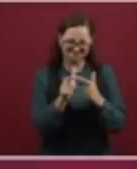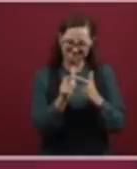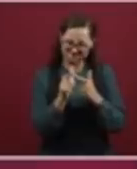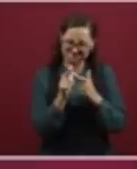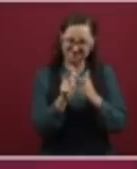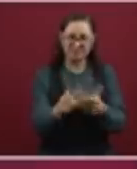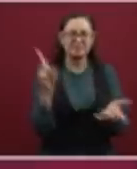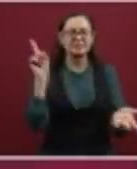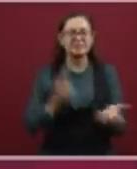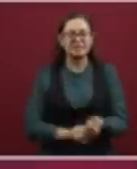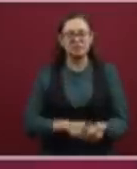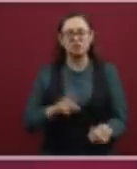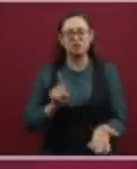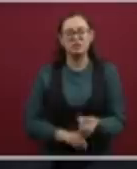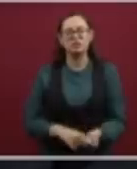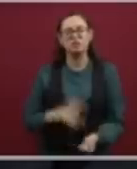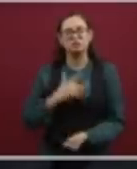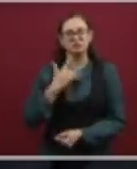mística,